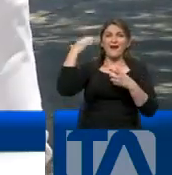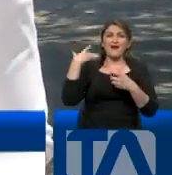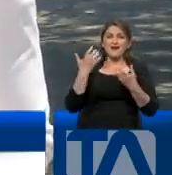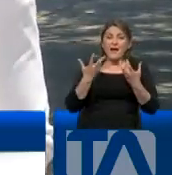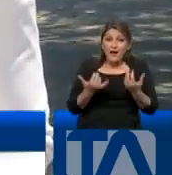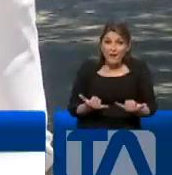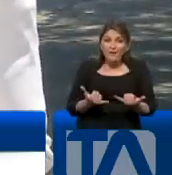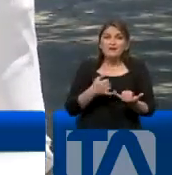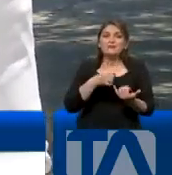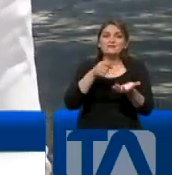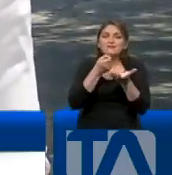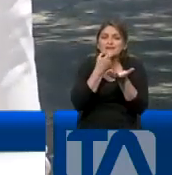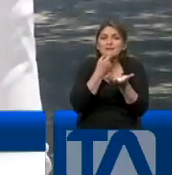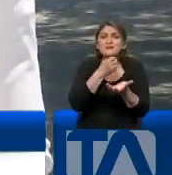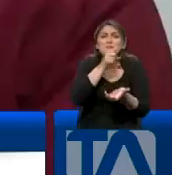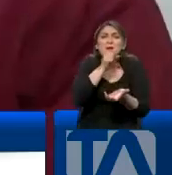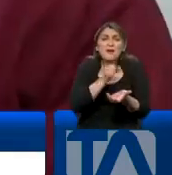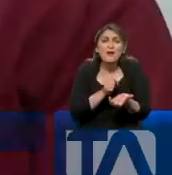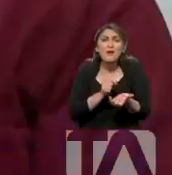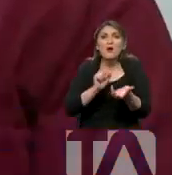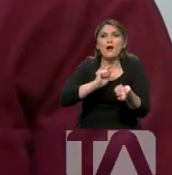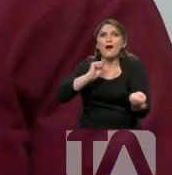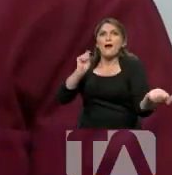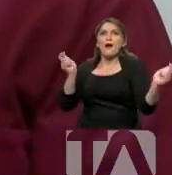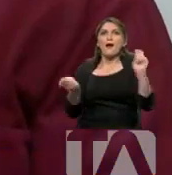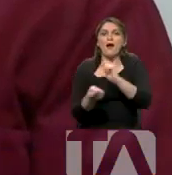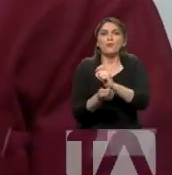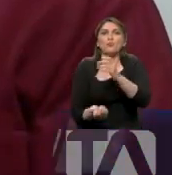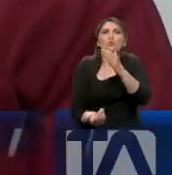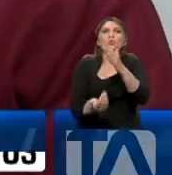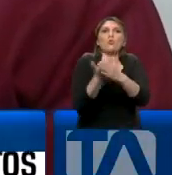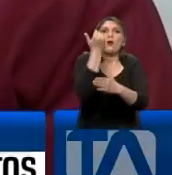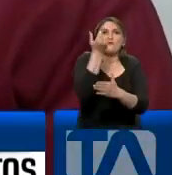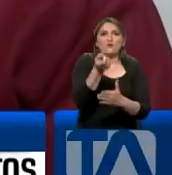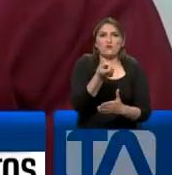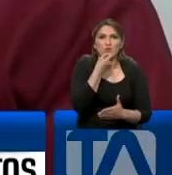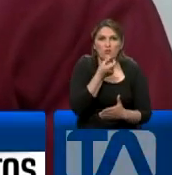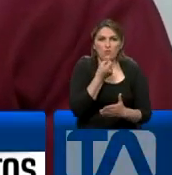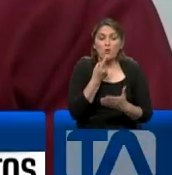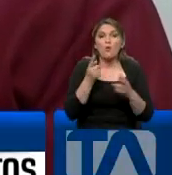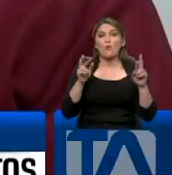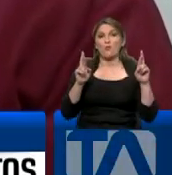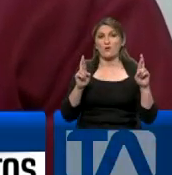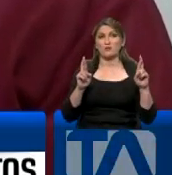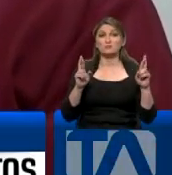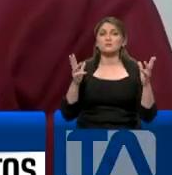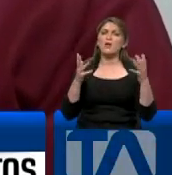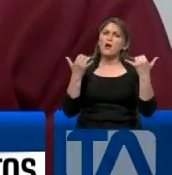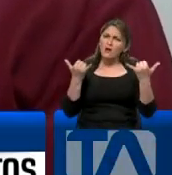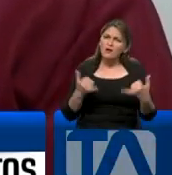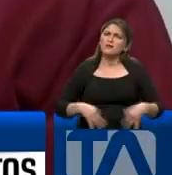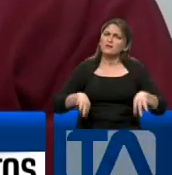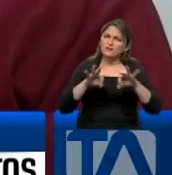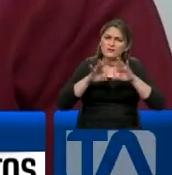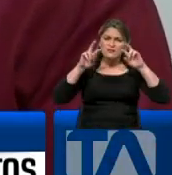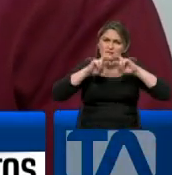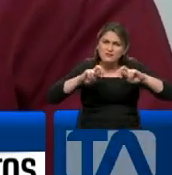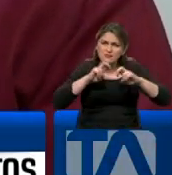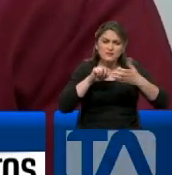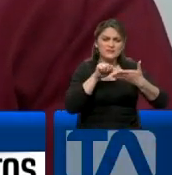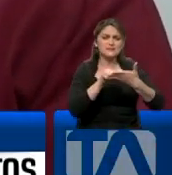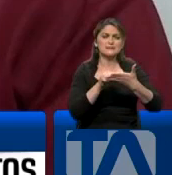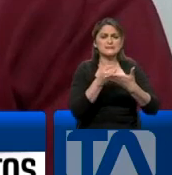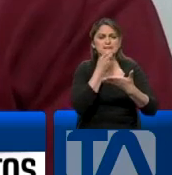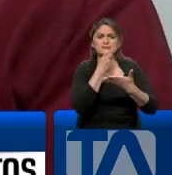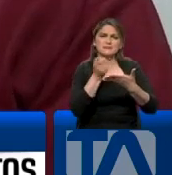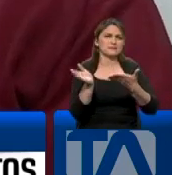cuadro básico, de acuerdo a los solicitados. Se hace el reajuste y se lo va codificando y arreglando y aprobando. Y